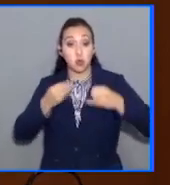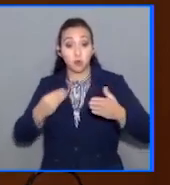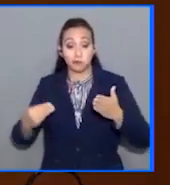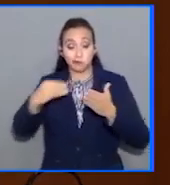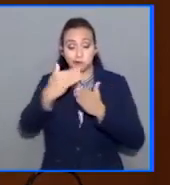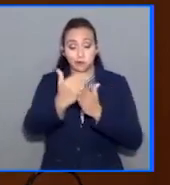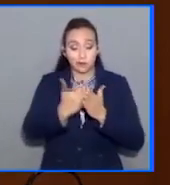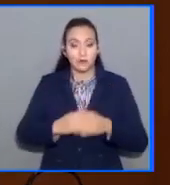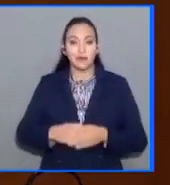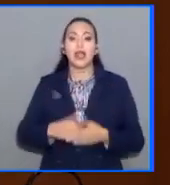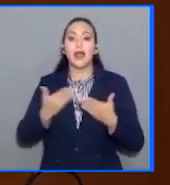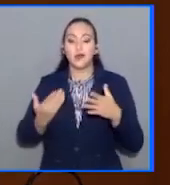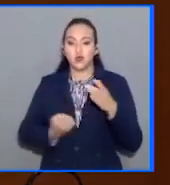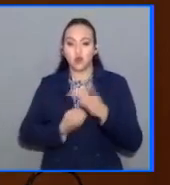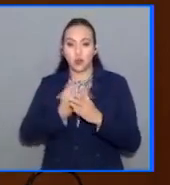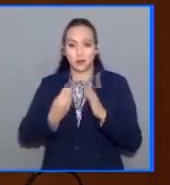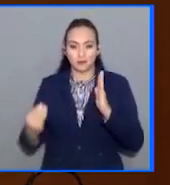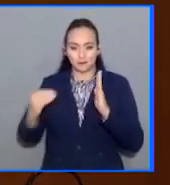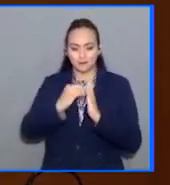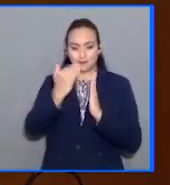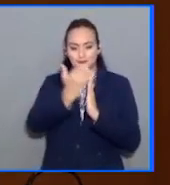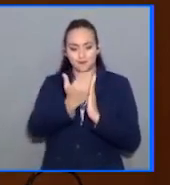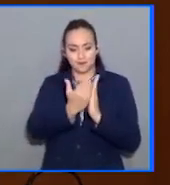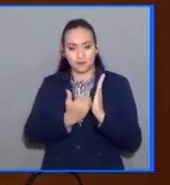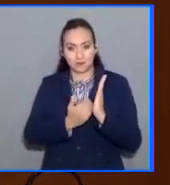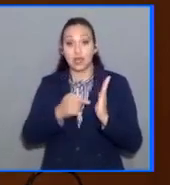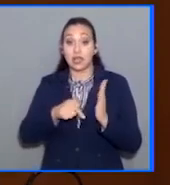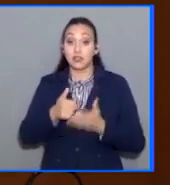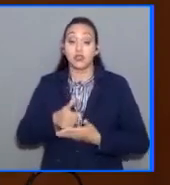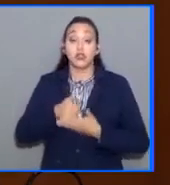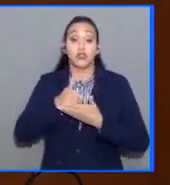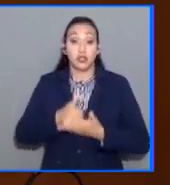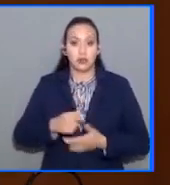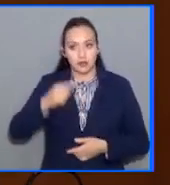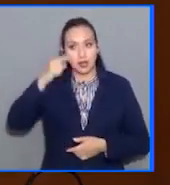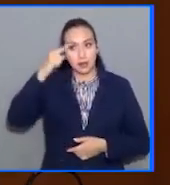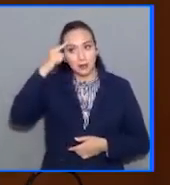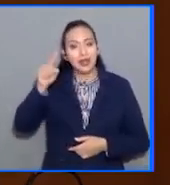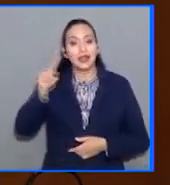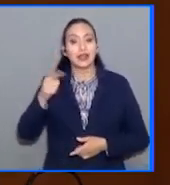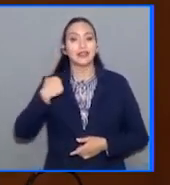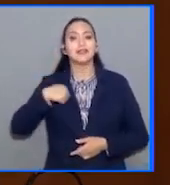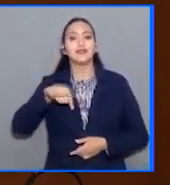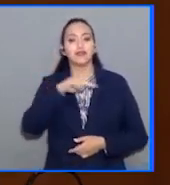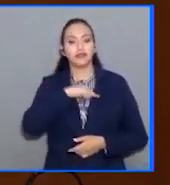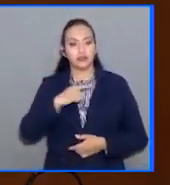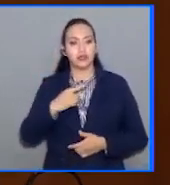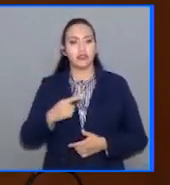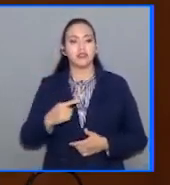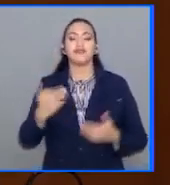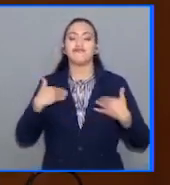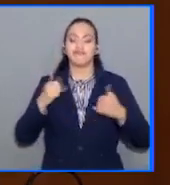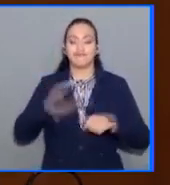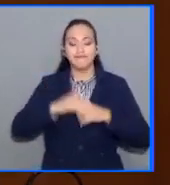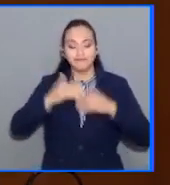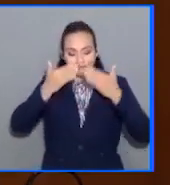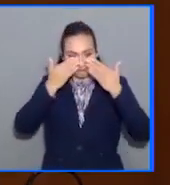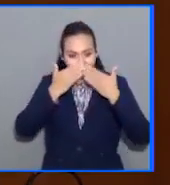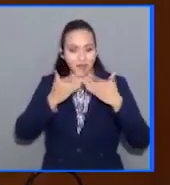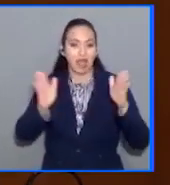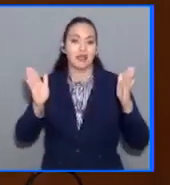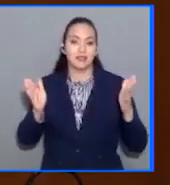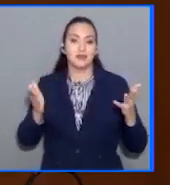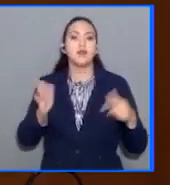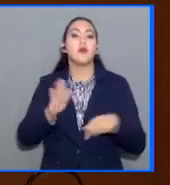nuevas figuras que nos permitieron ir más allá de lo que se venía haciendo en materia